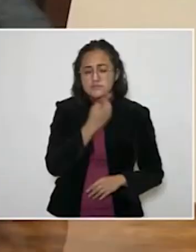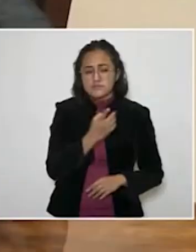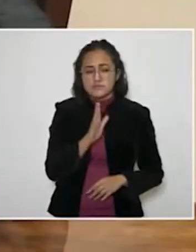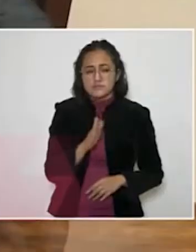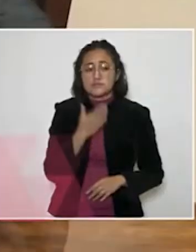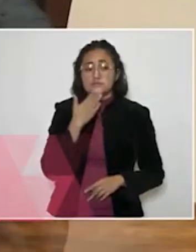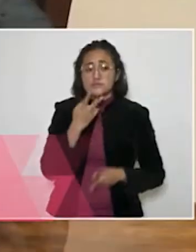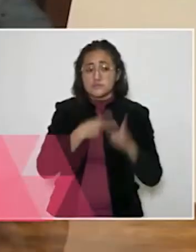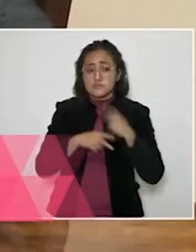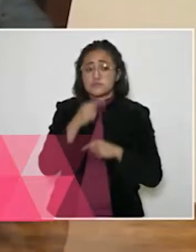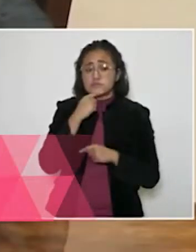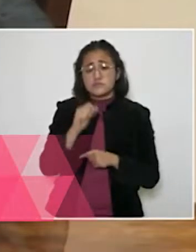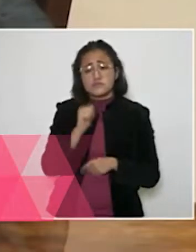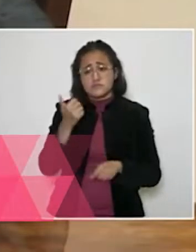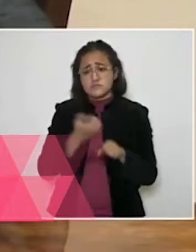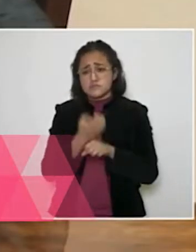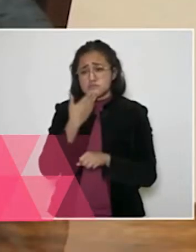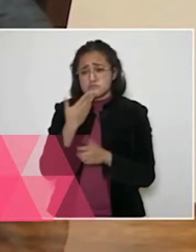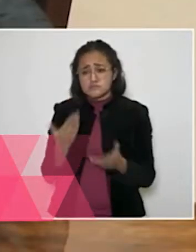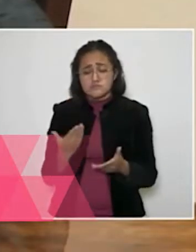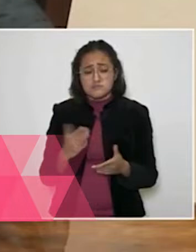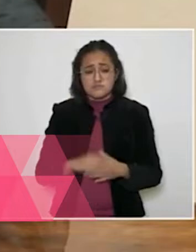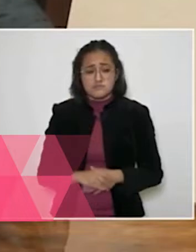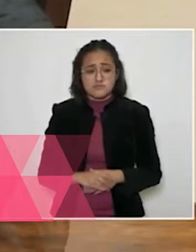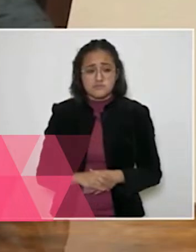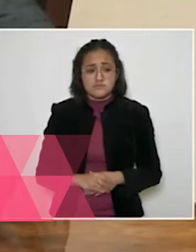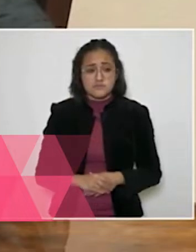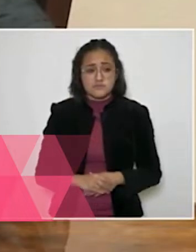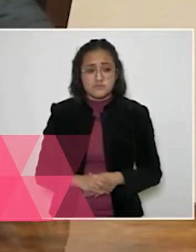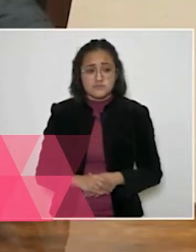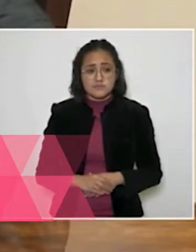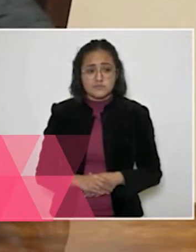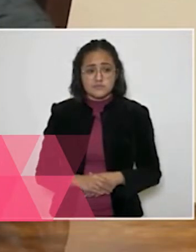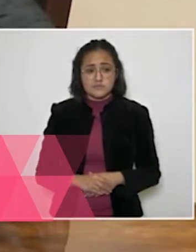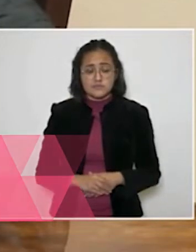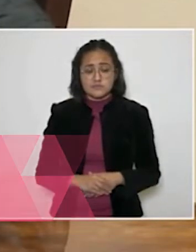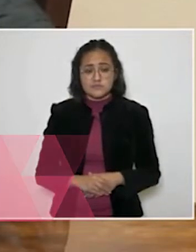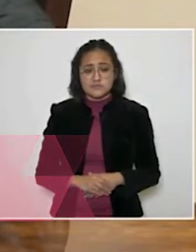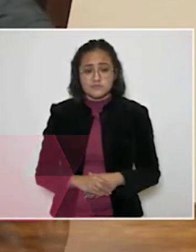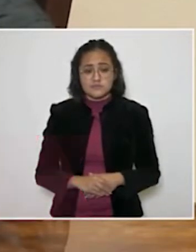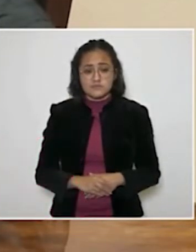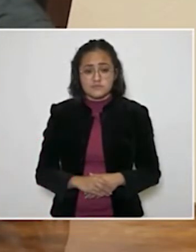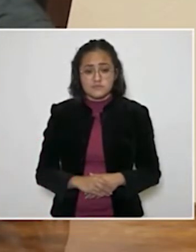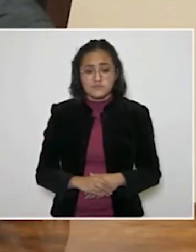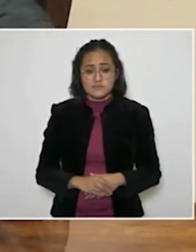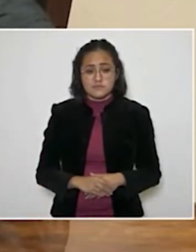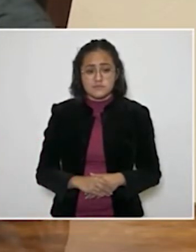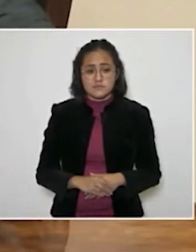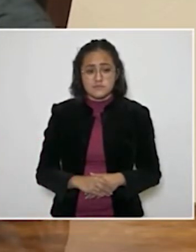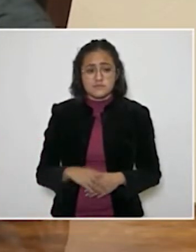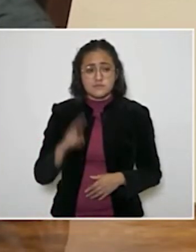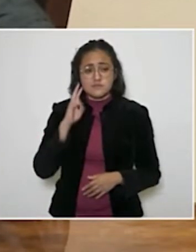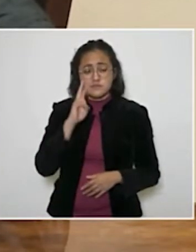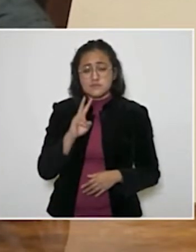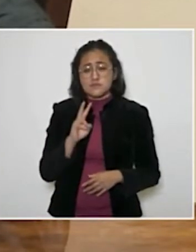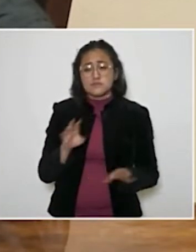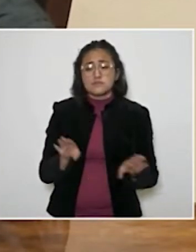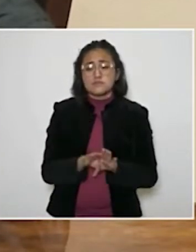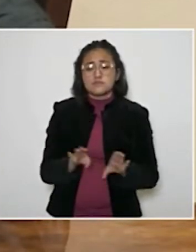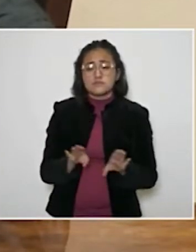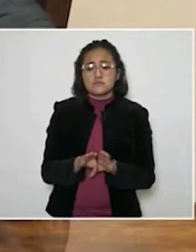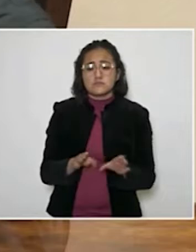dosis. Bienvenidos los niños de otros estados. Bienvenidos. Que no se vea